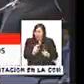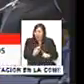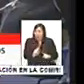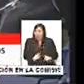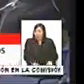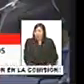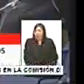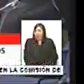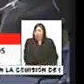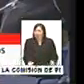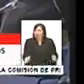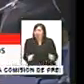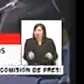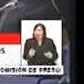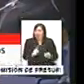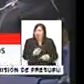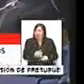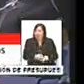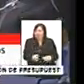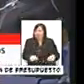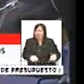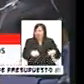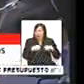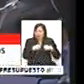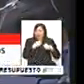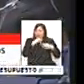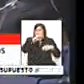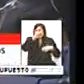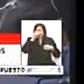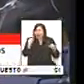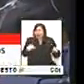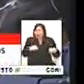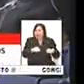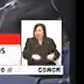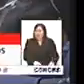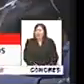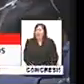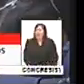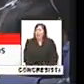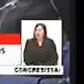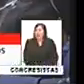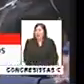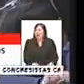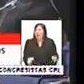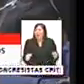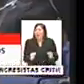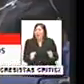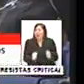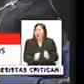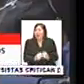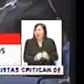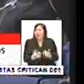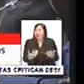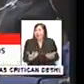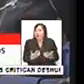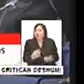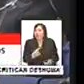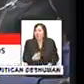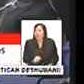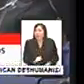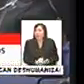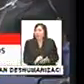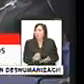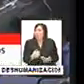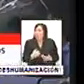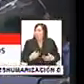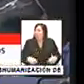en puno se le cuenta que el friaje se combate con frazadas y calaminas el friaje se combate con calefacción y el pero es uno de